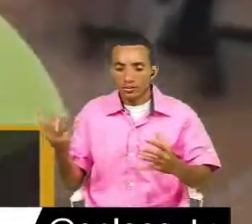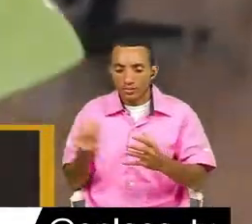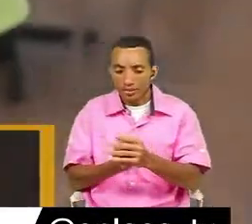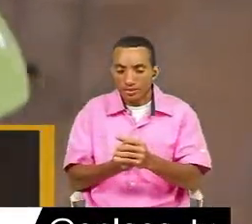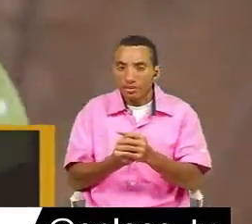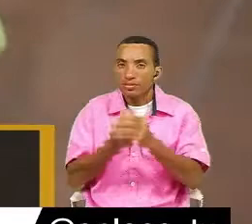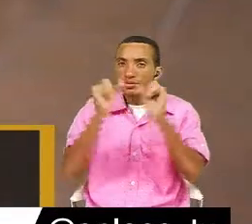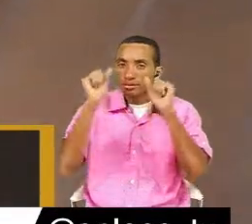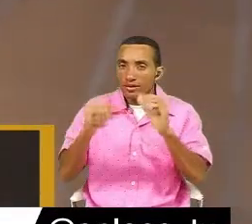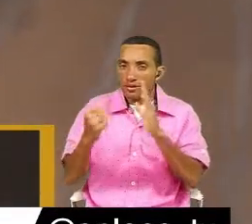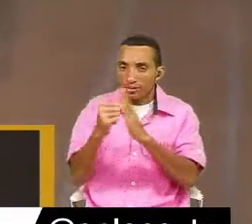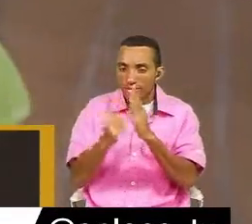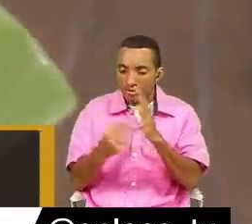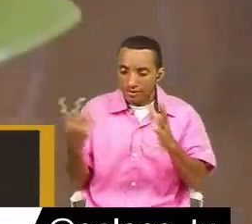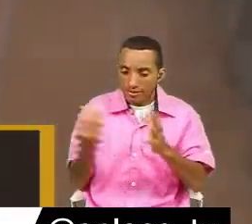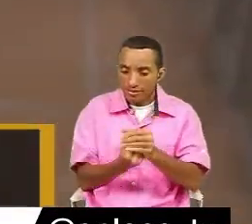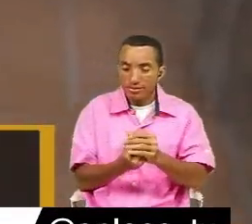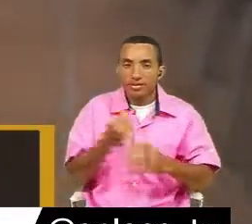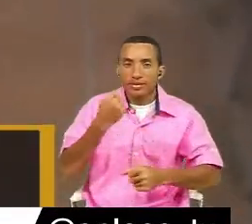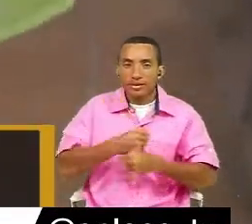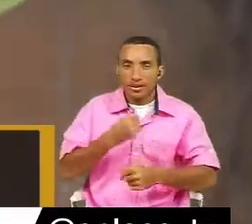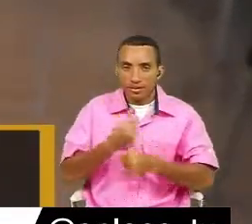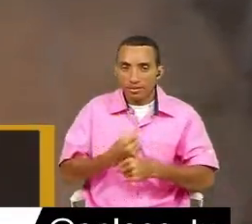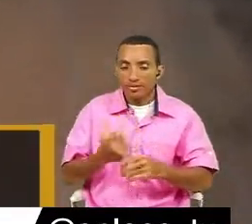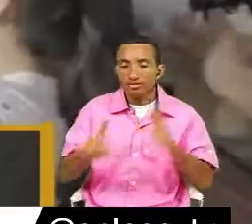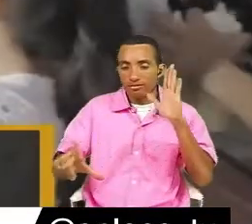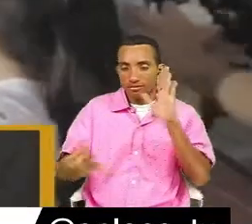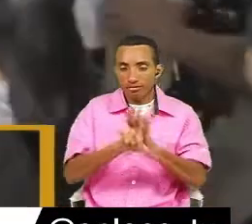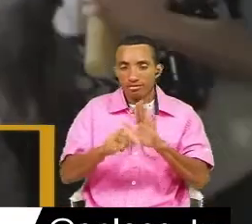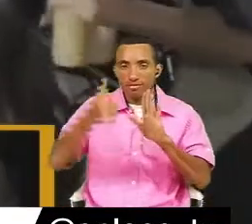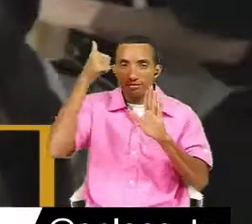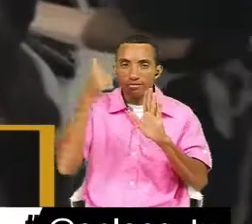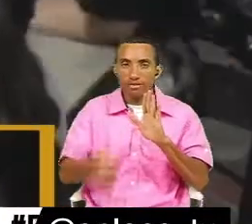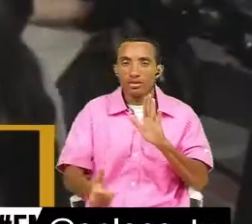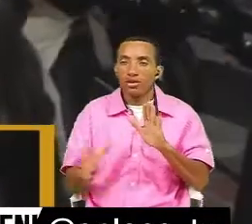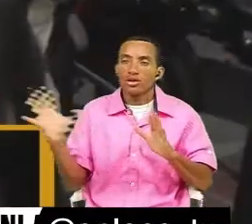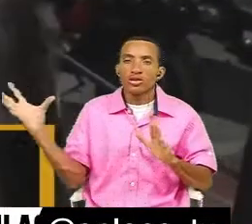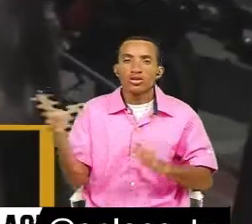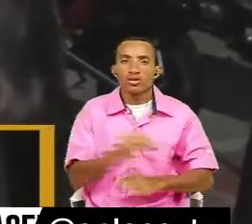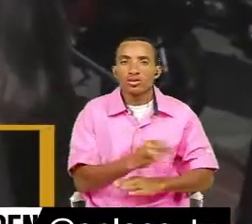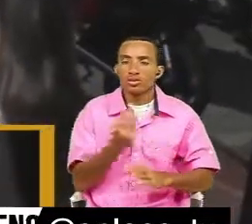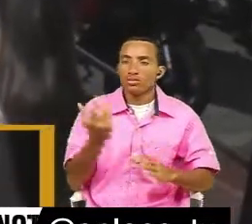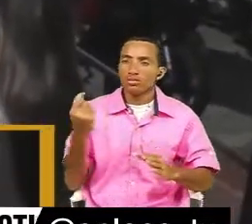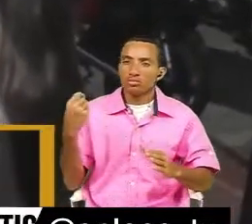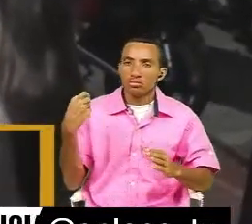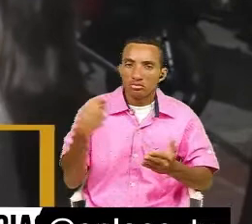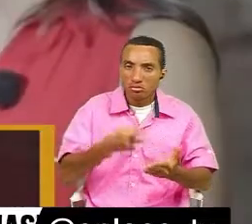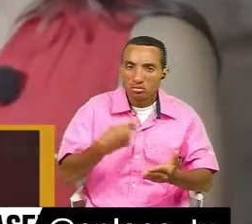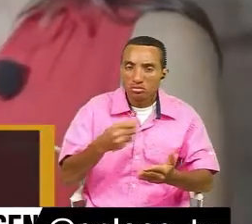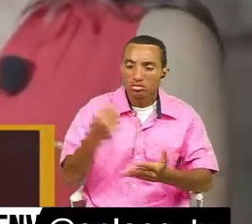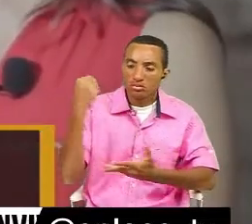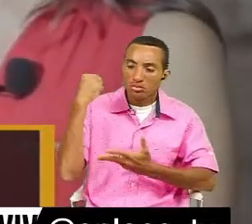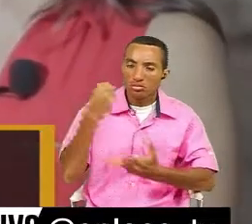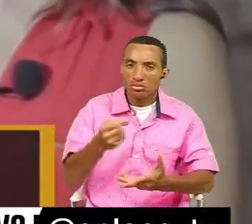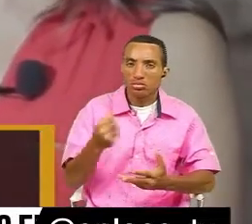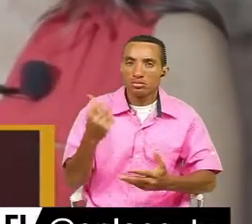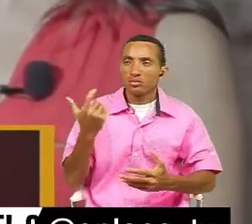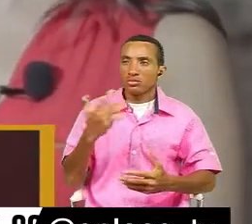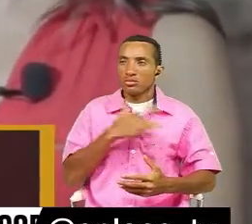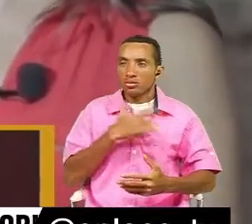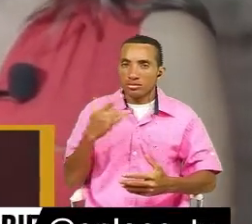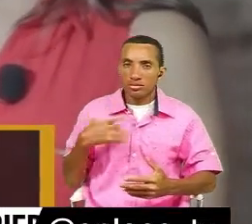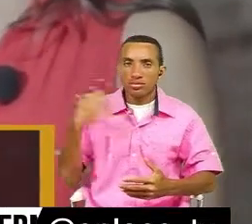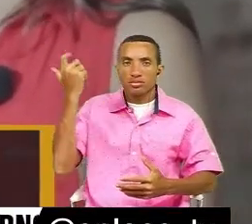a tener un trabajo formal con todas sus prestaciones, con todas sus garantías. Pues hago